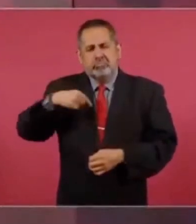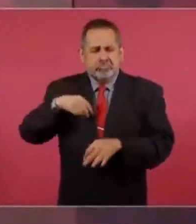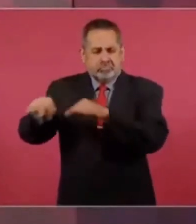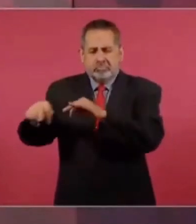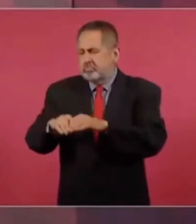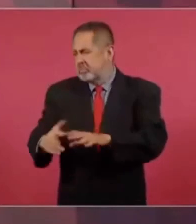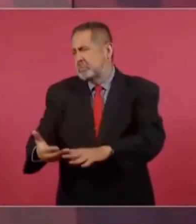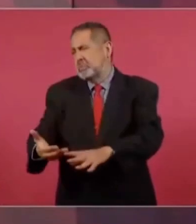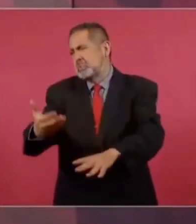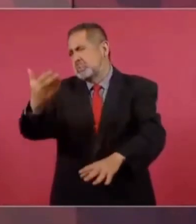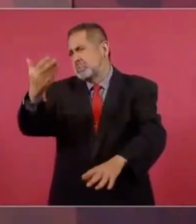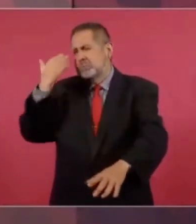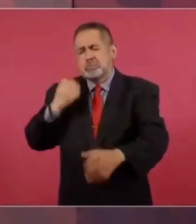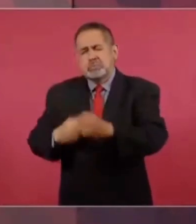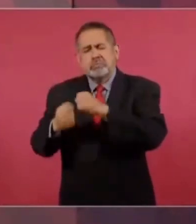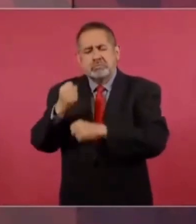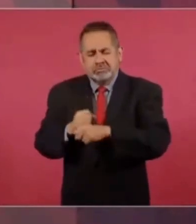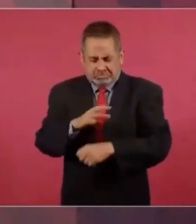¿Cuántos años tiene?